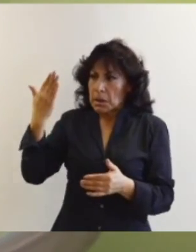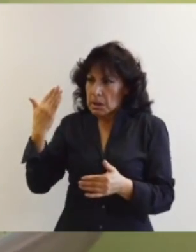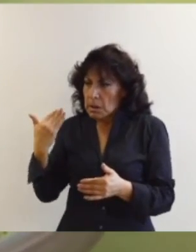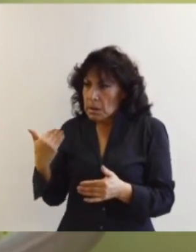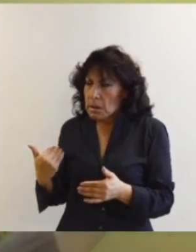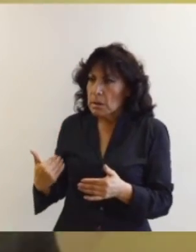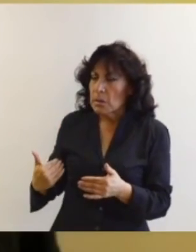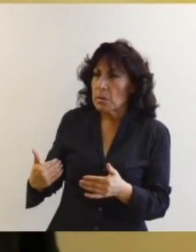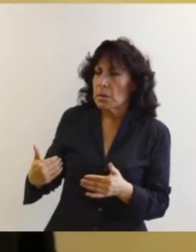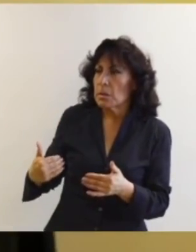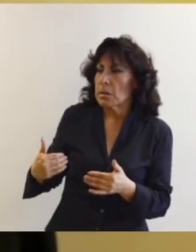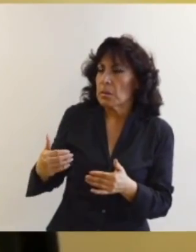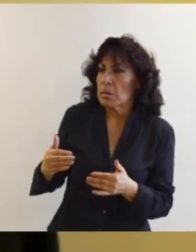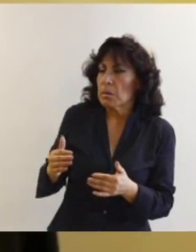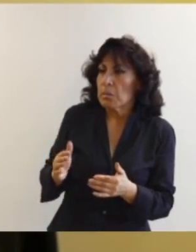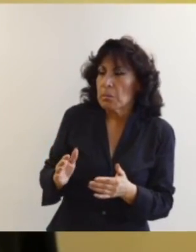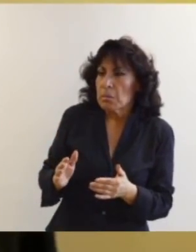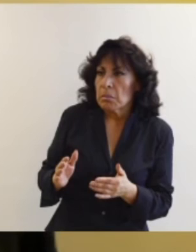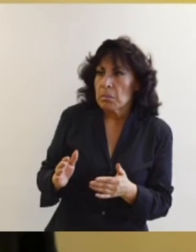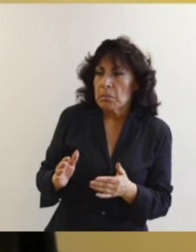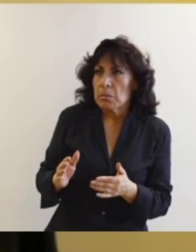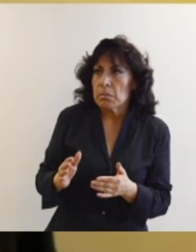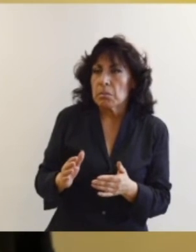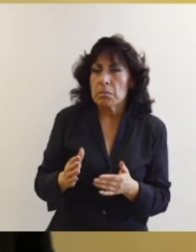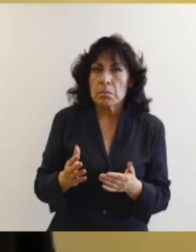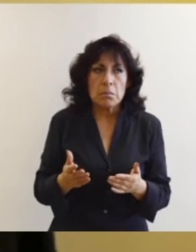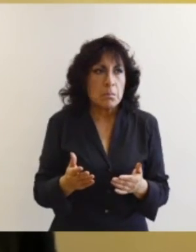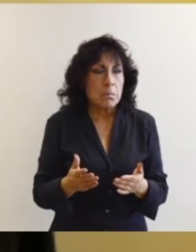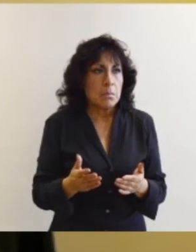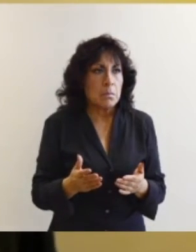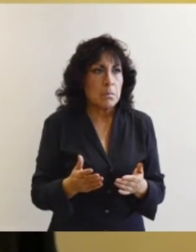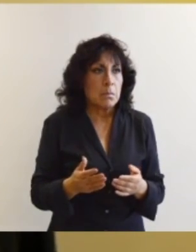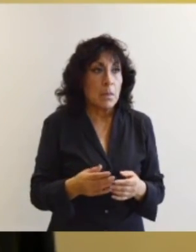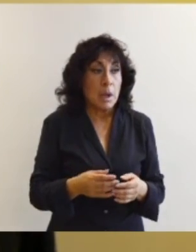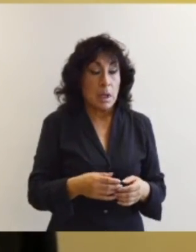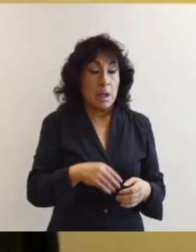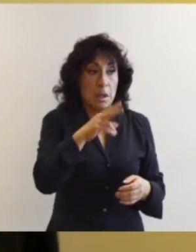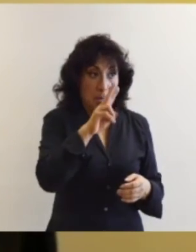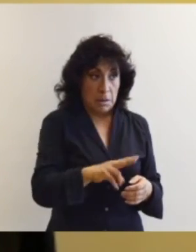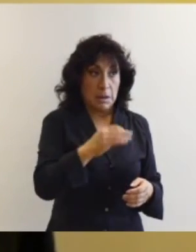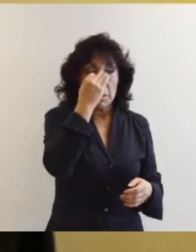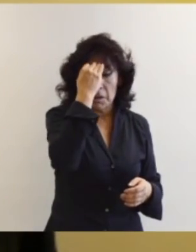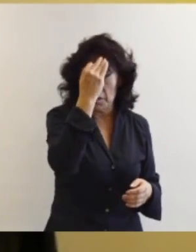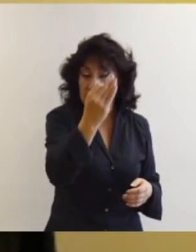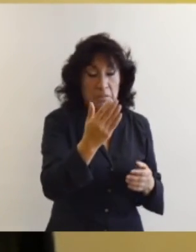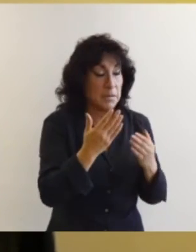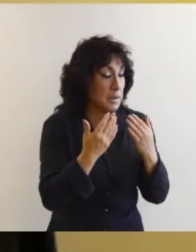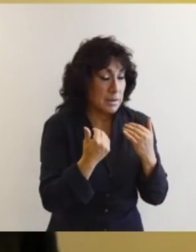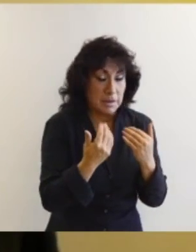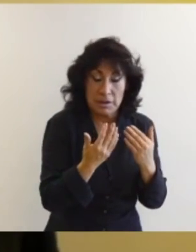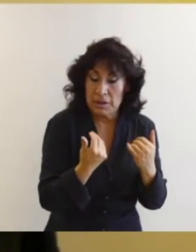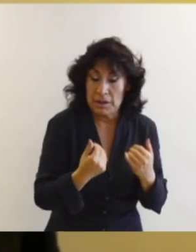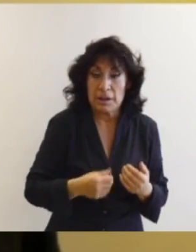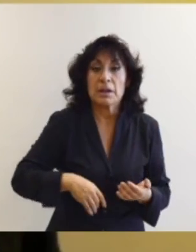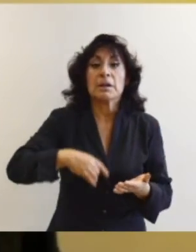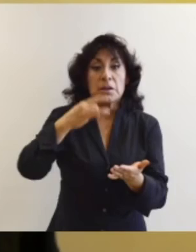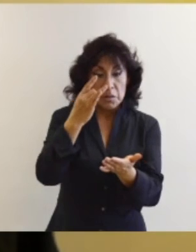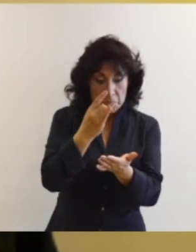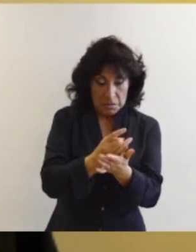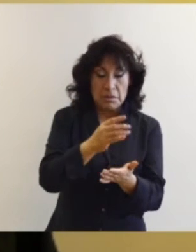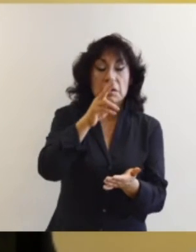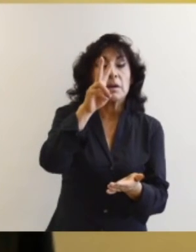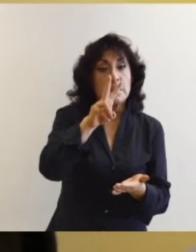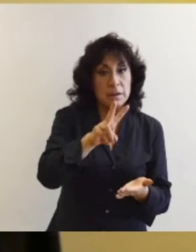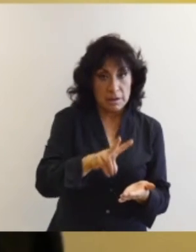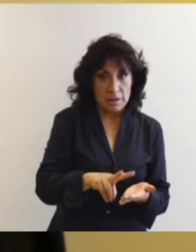pasado? No tiene tiempo la verdad. Es una sola. Pero